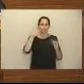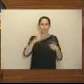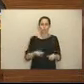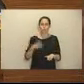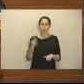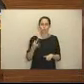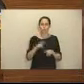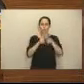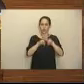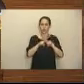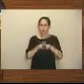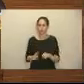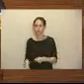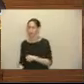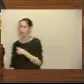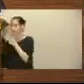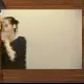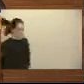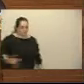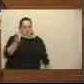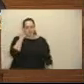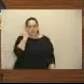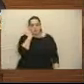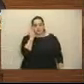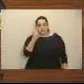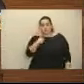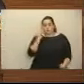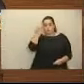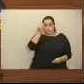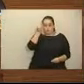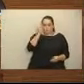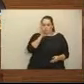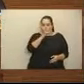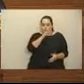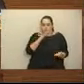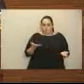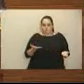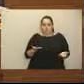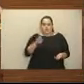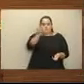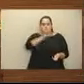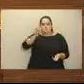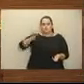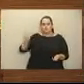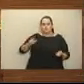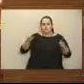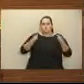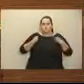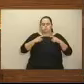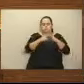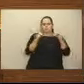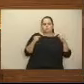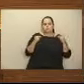ese diagnóstico. Pero mire, yo creo que a la altura a la que estamos también, los ciudadanos ya, y con